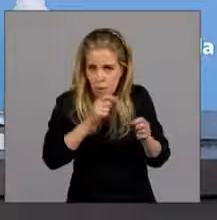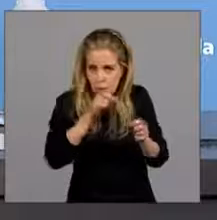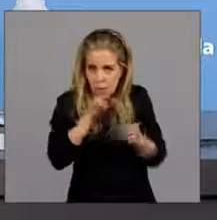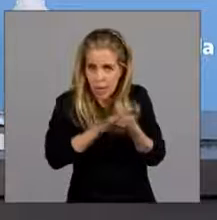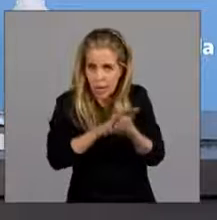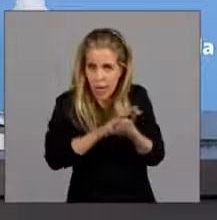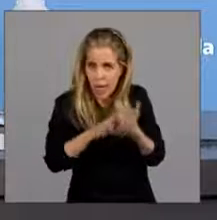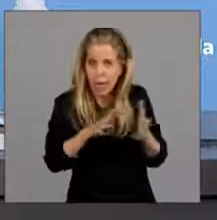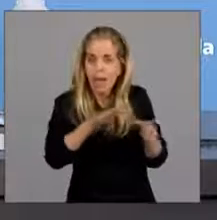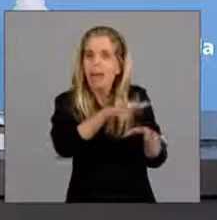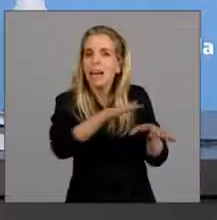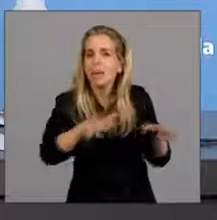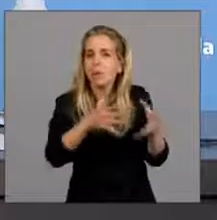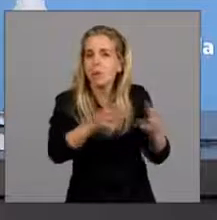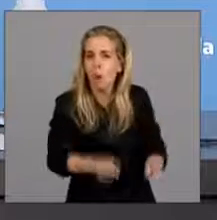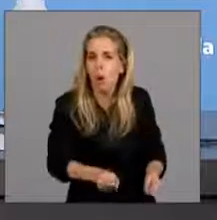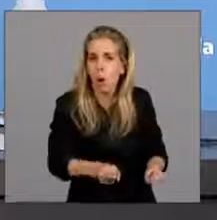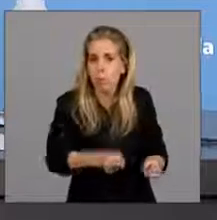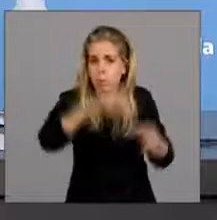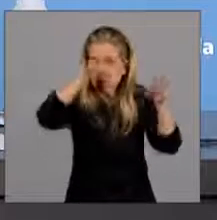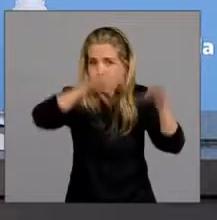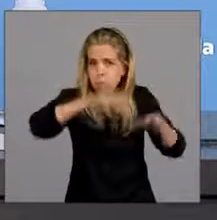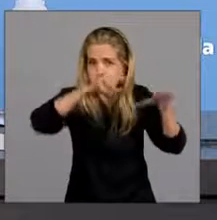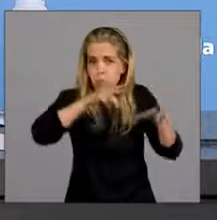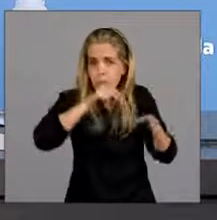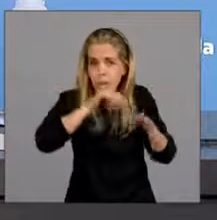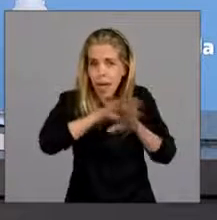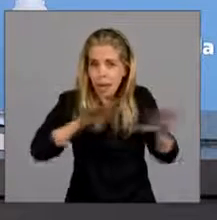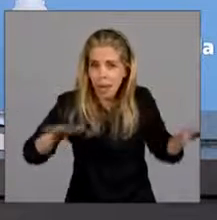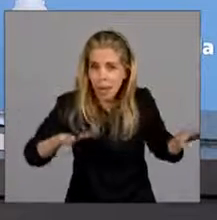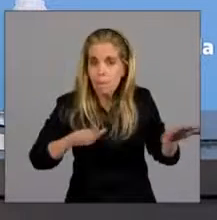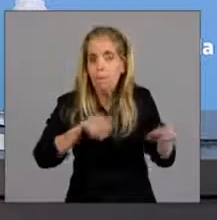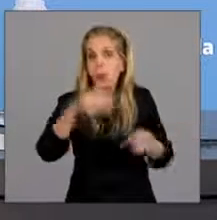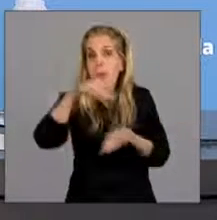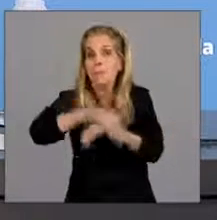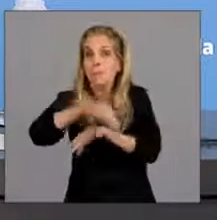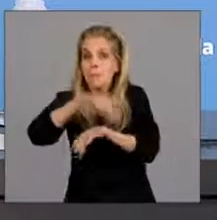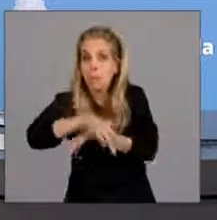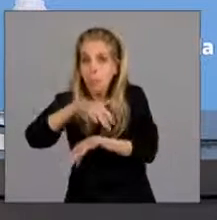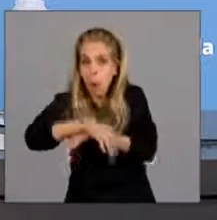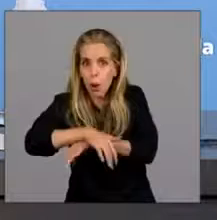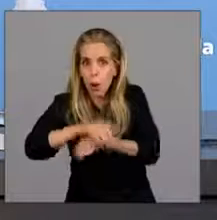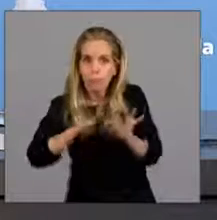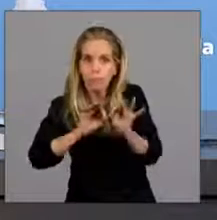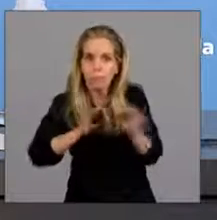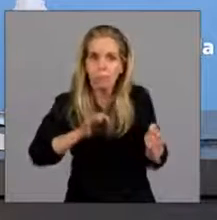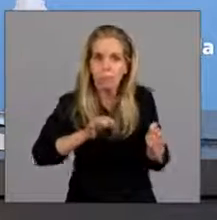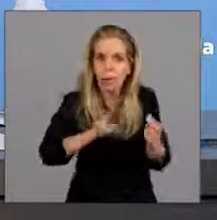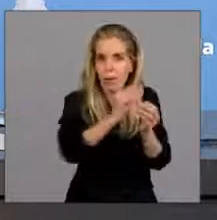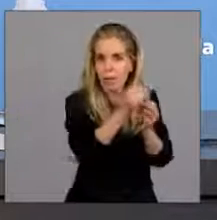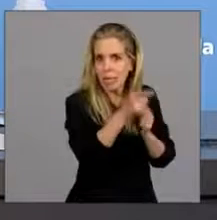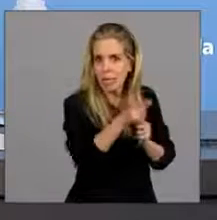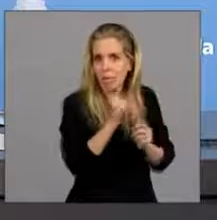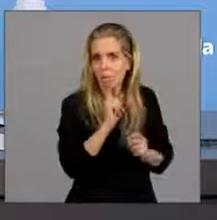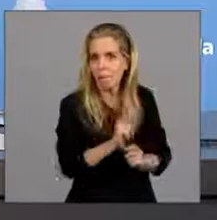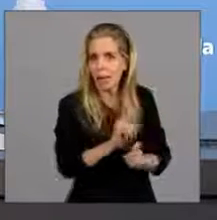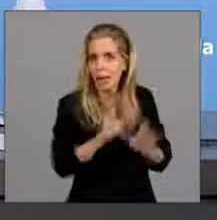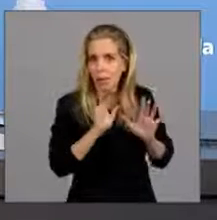suficiente, sea toda la parte este de Misiones se ha convertido